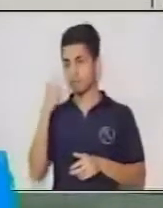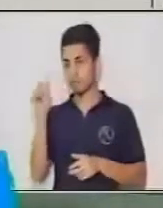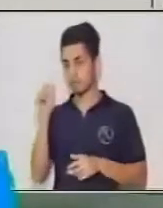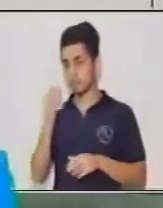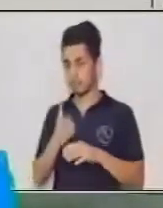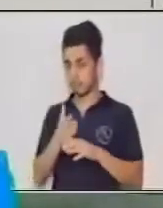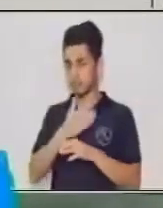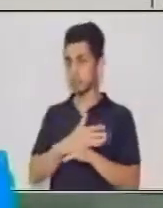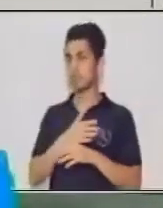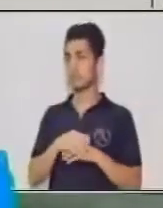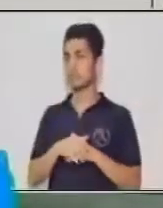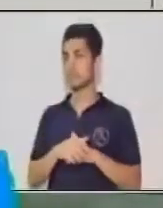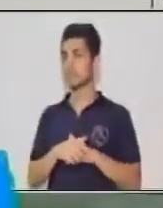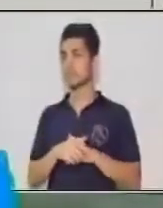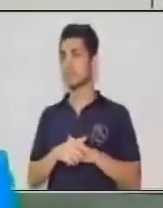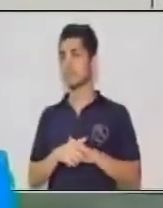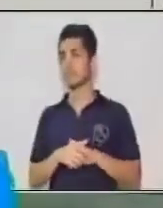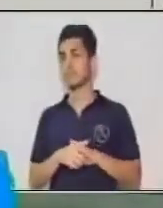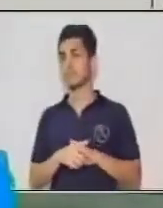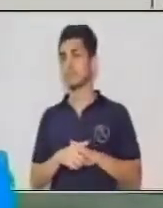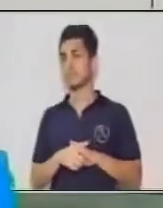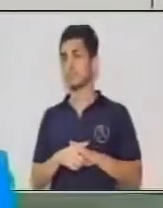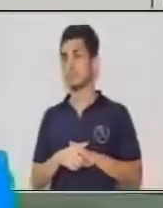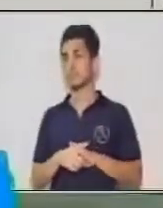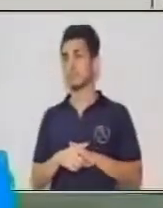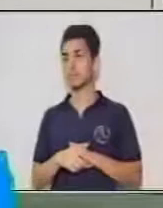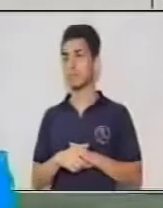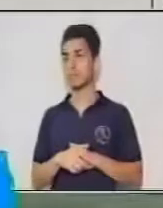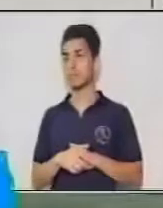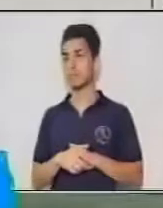un eje aquí.